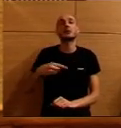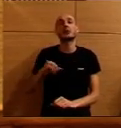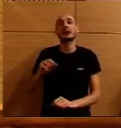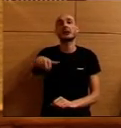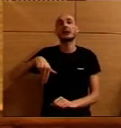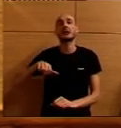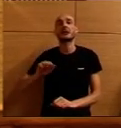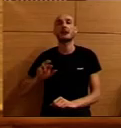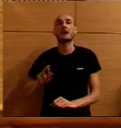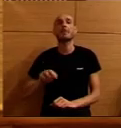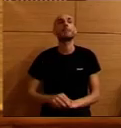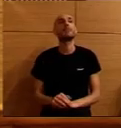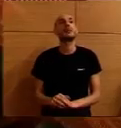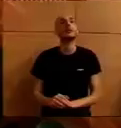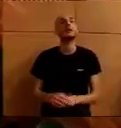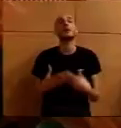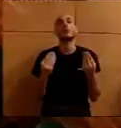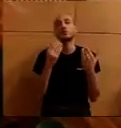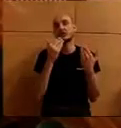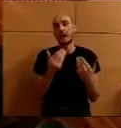Muchas gracias.